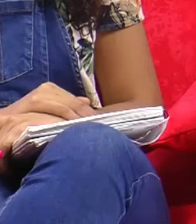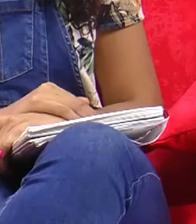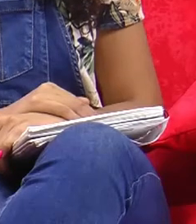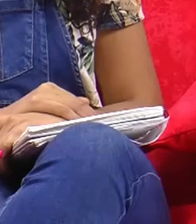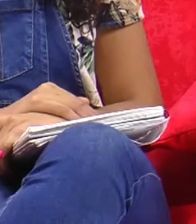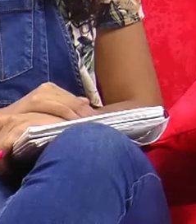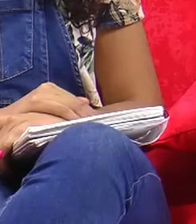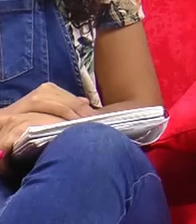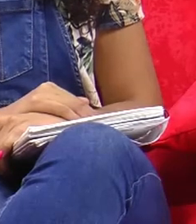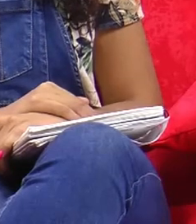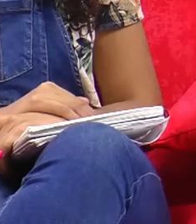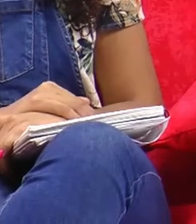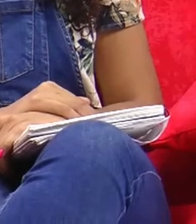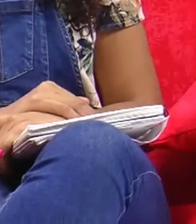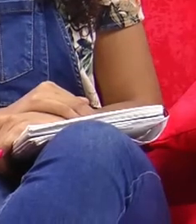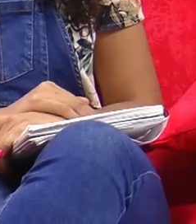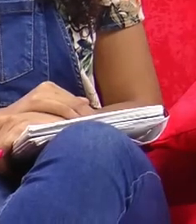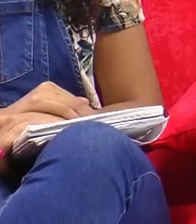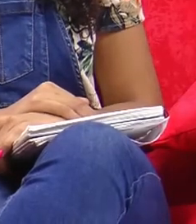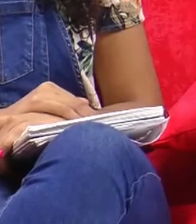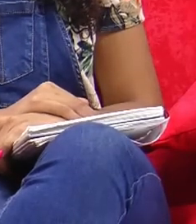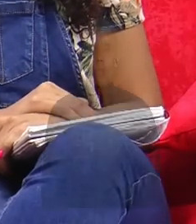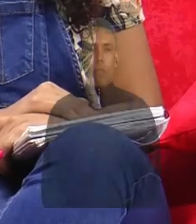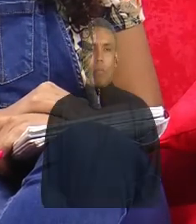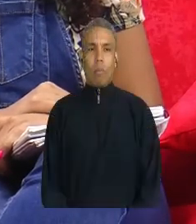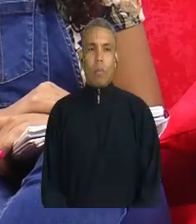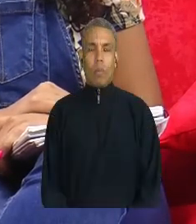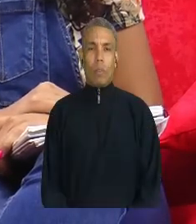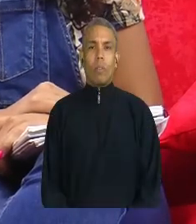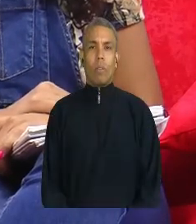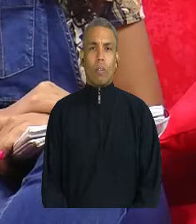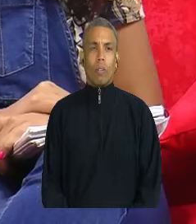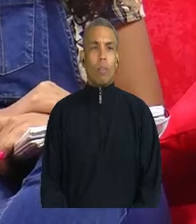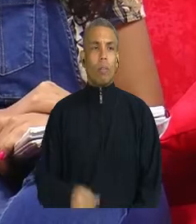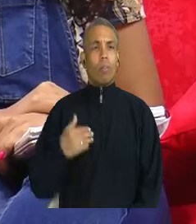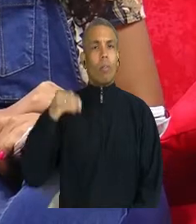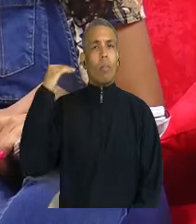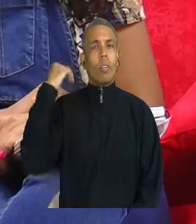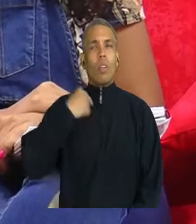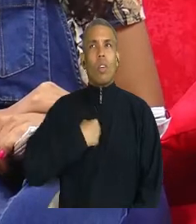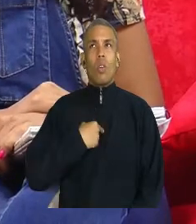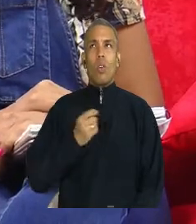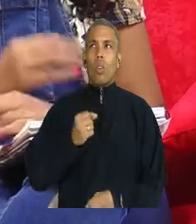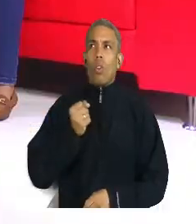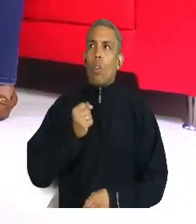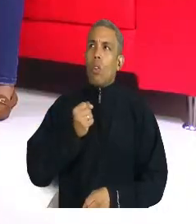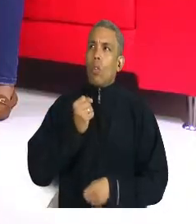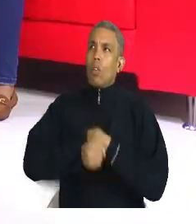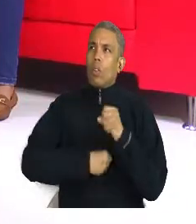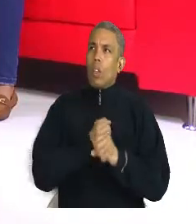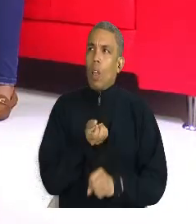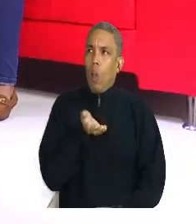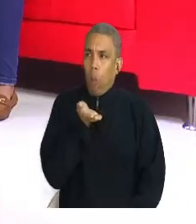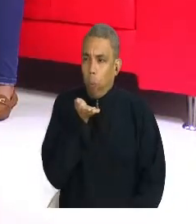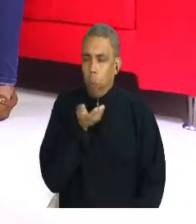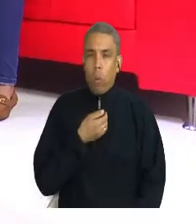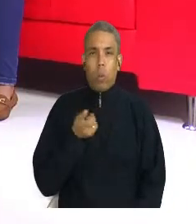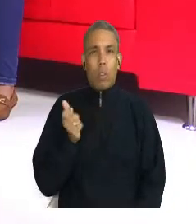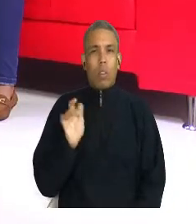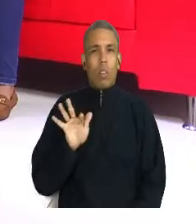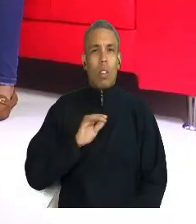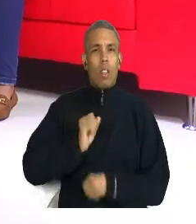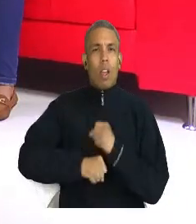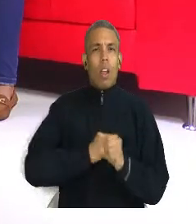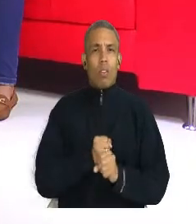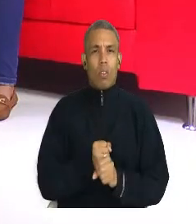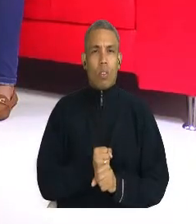fue en el colegio. ¿Cuántos años tenía Sergio? Tenía 15 años. Y después de esos momentos en el que te das